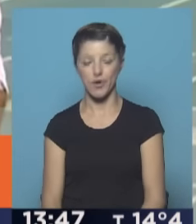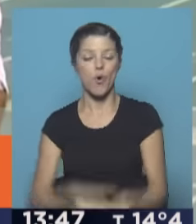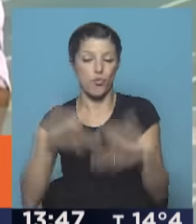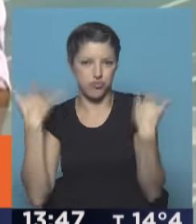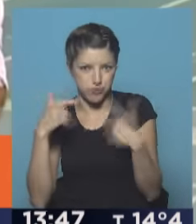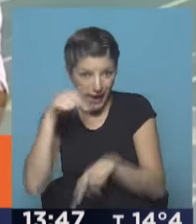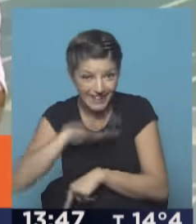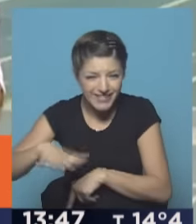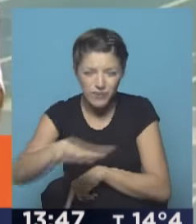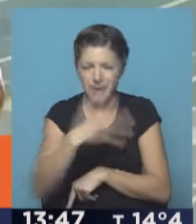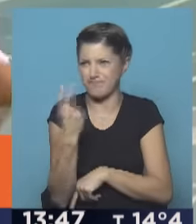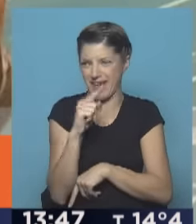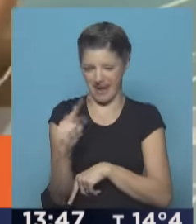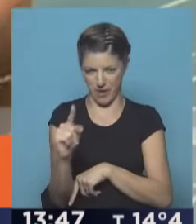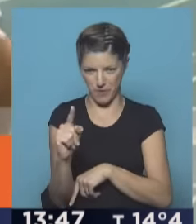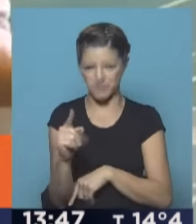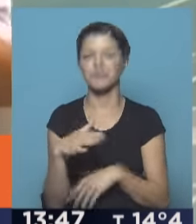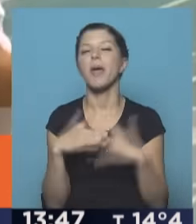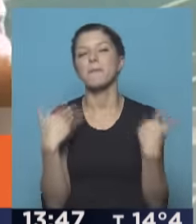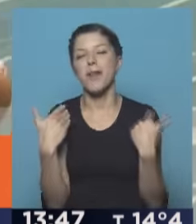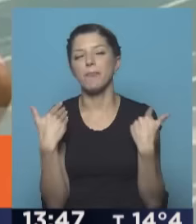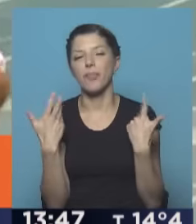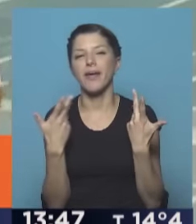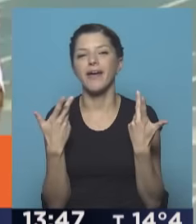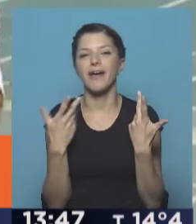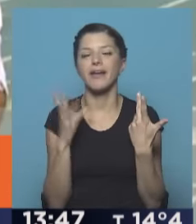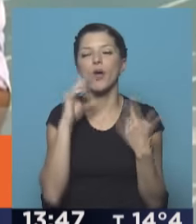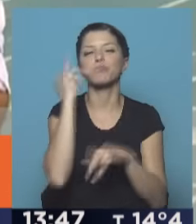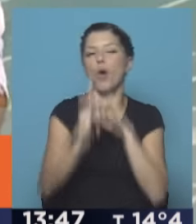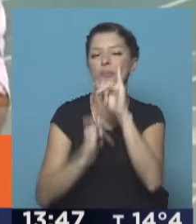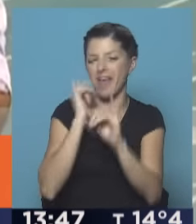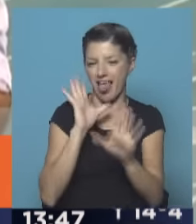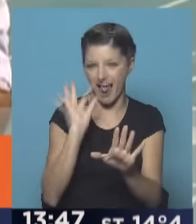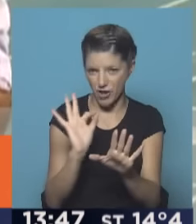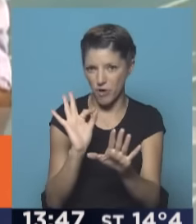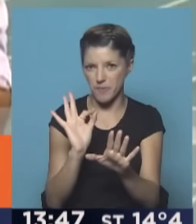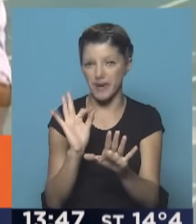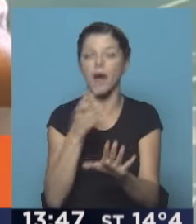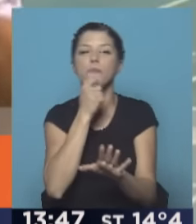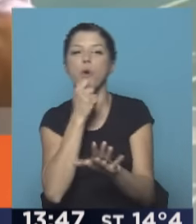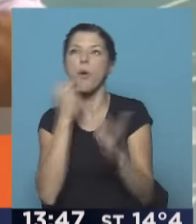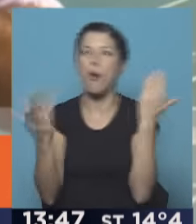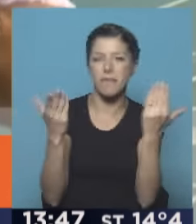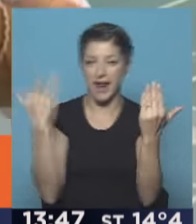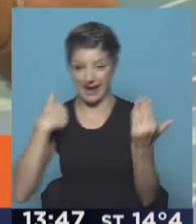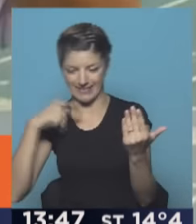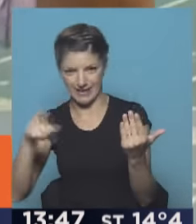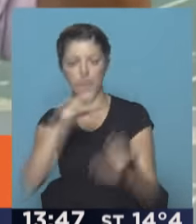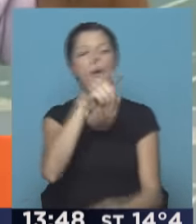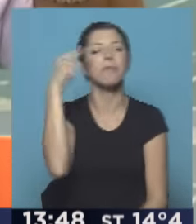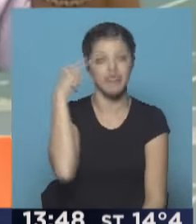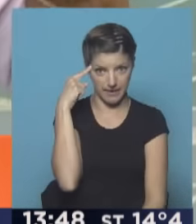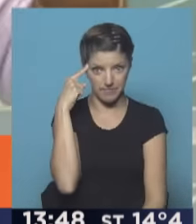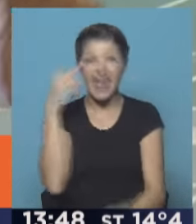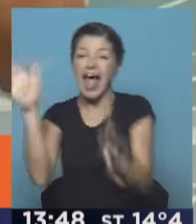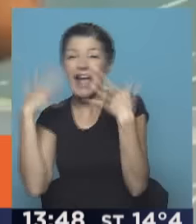Houston es una ciudad rara. A ver, para hacerle una referencia a lo que podría ser en Argentina. Calculale el